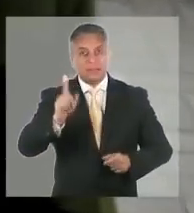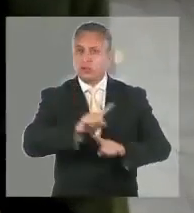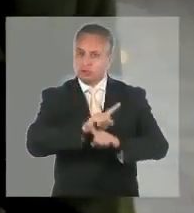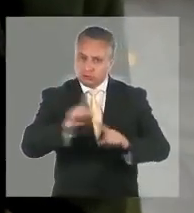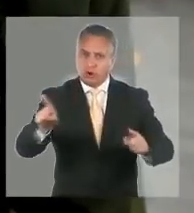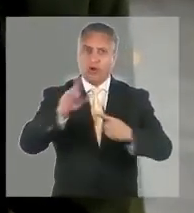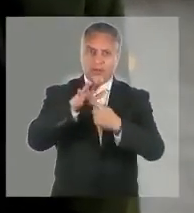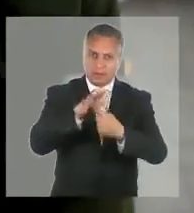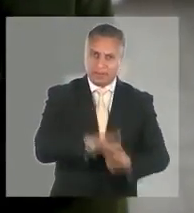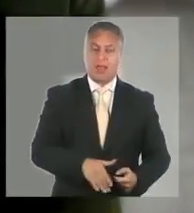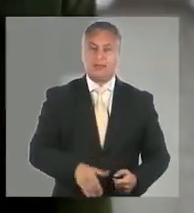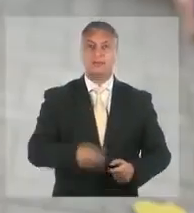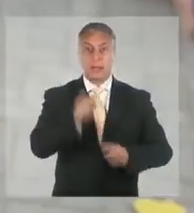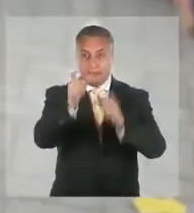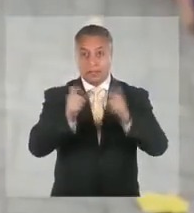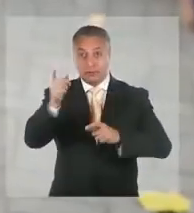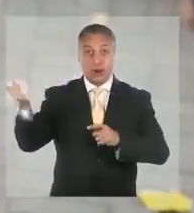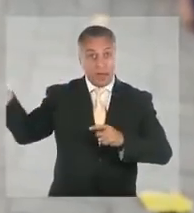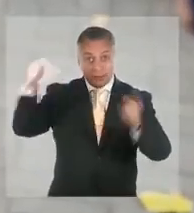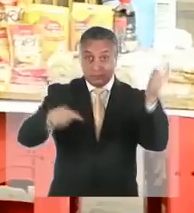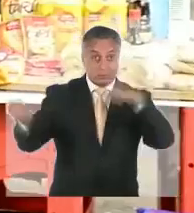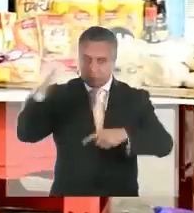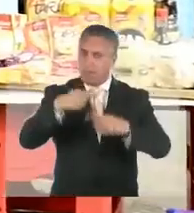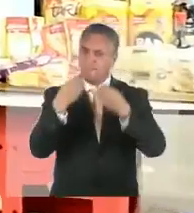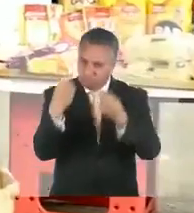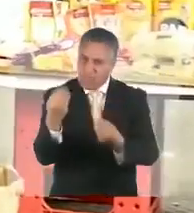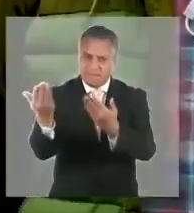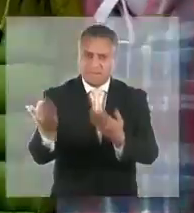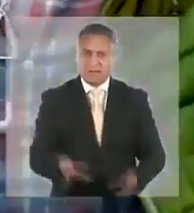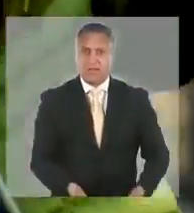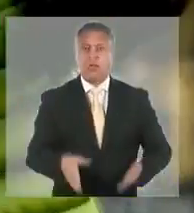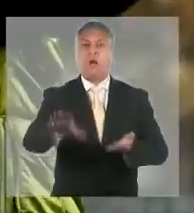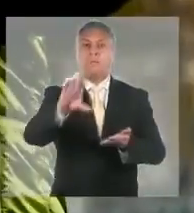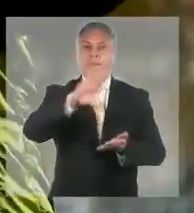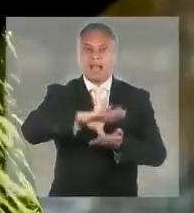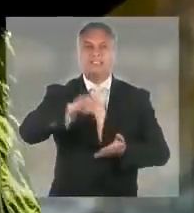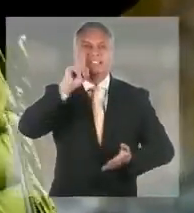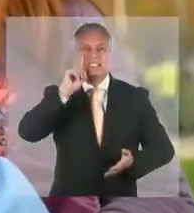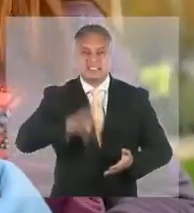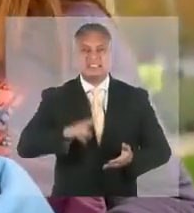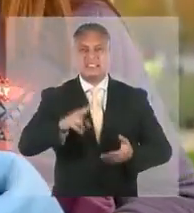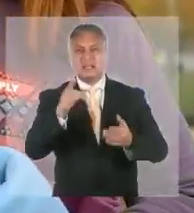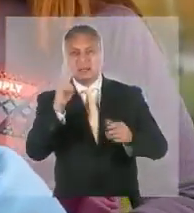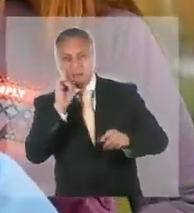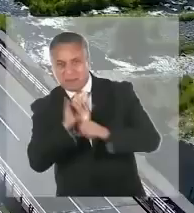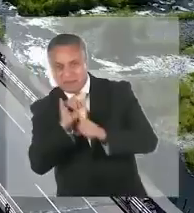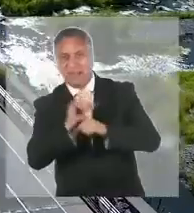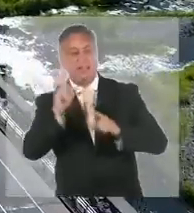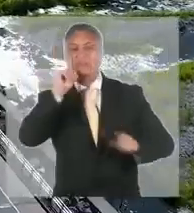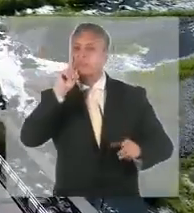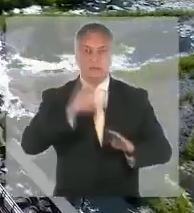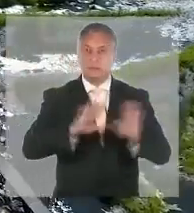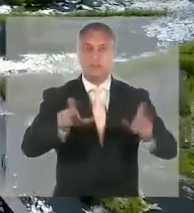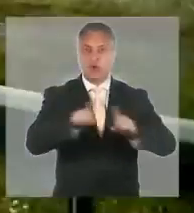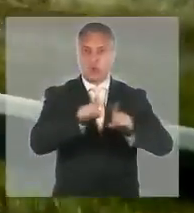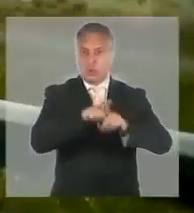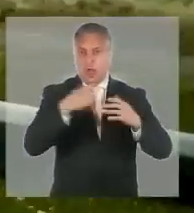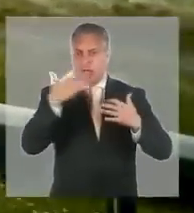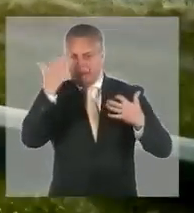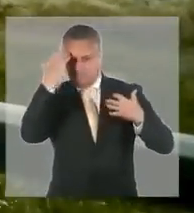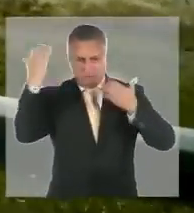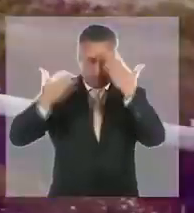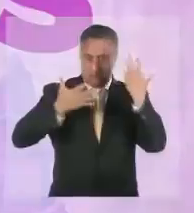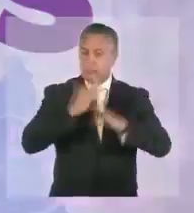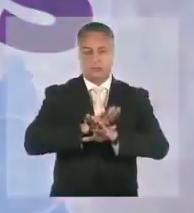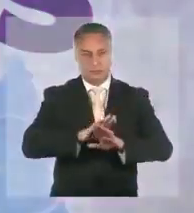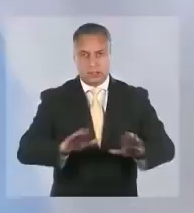Donde las personas con discapacidad no son discriminadas. Donde los inmigrantes son bienvenidos. Un país sin populismos ni